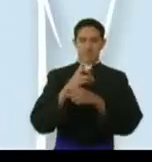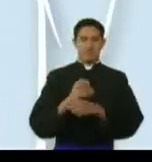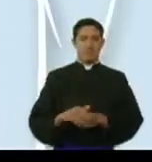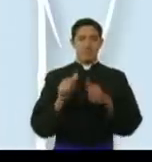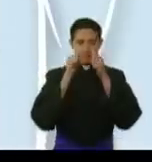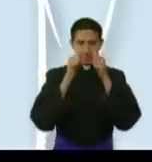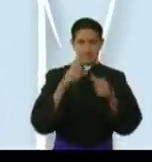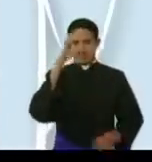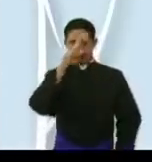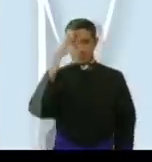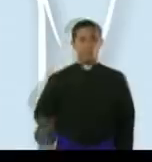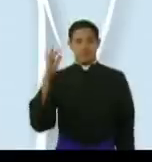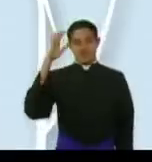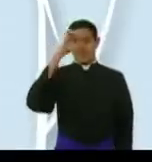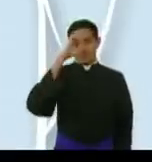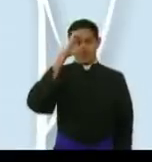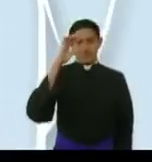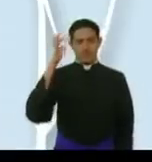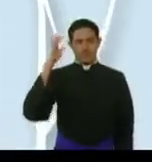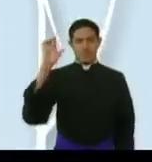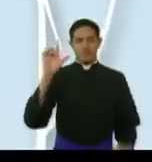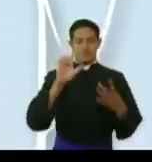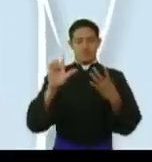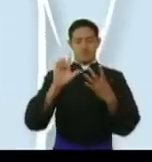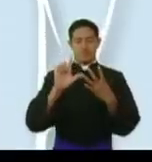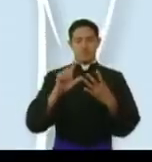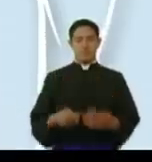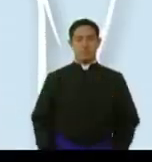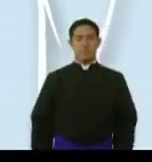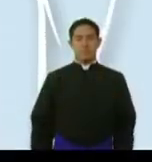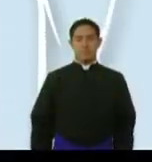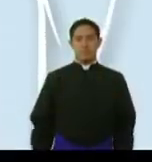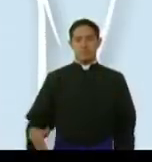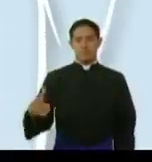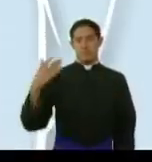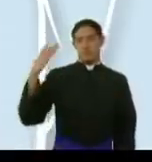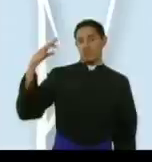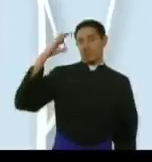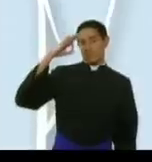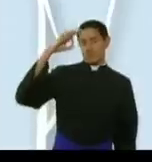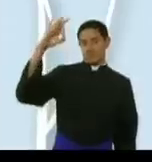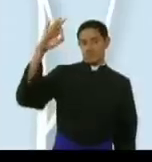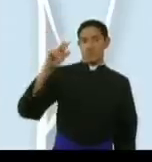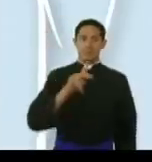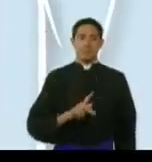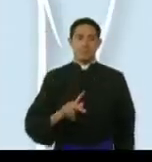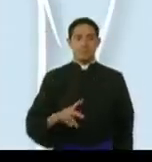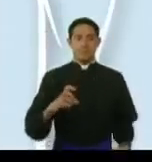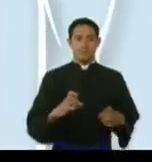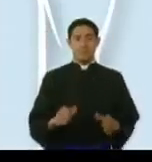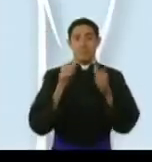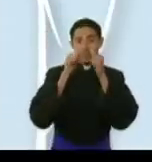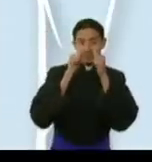Los invito a escuchar el Evangelio, del Santo Evangelio según San Lucas. En aquel tiempo, como el